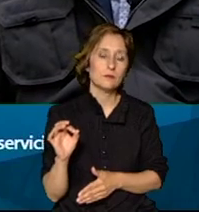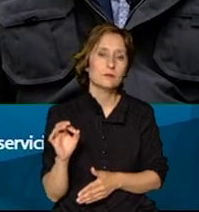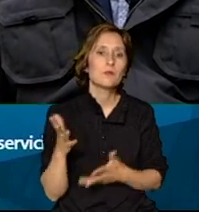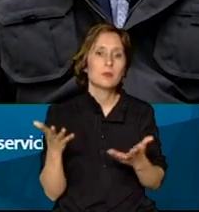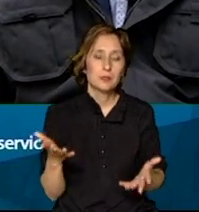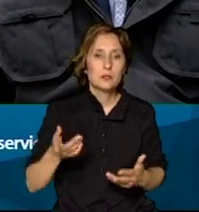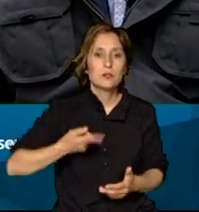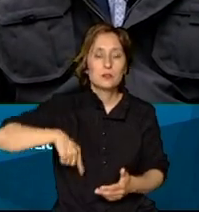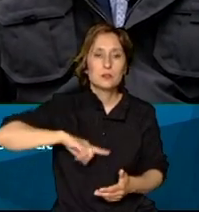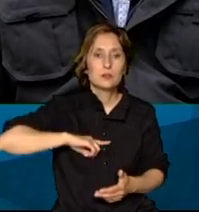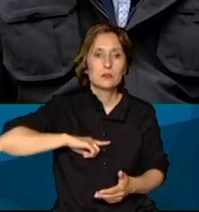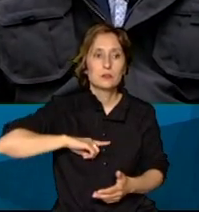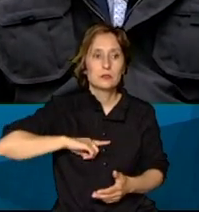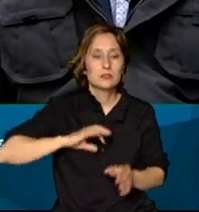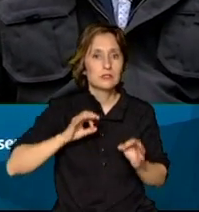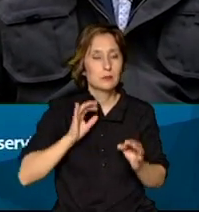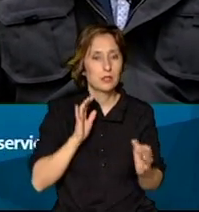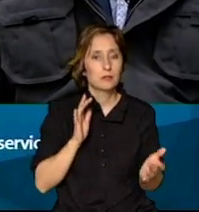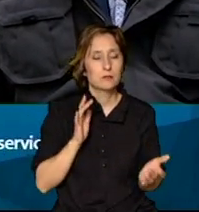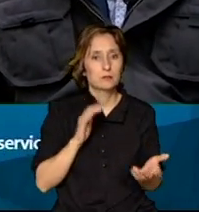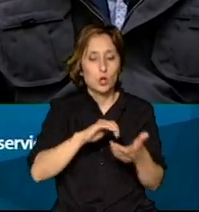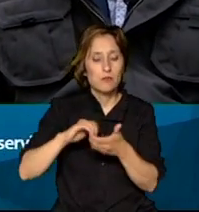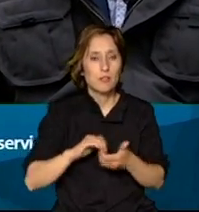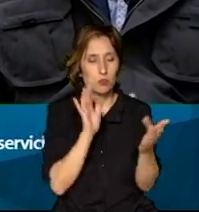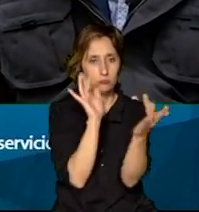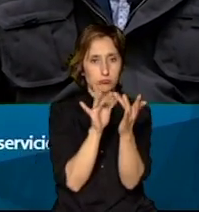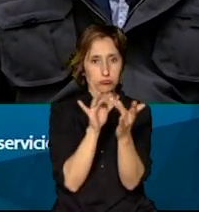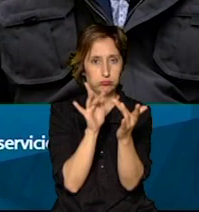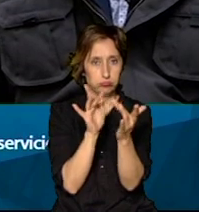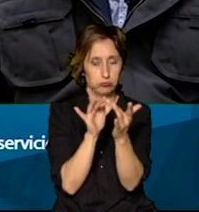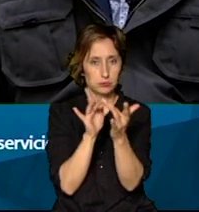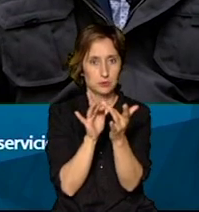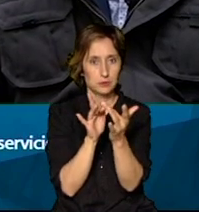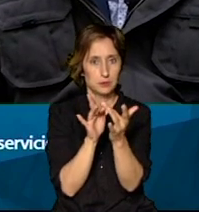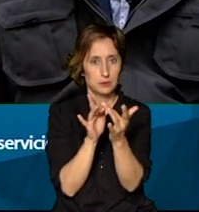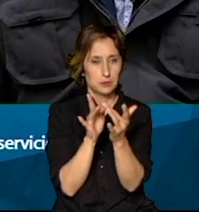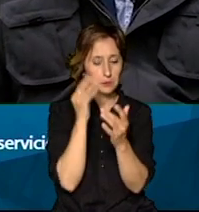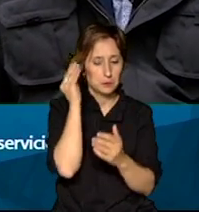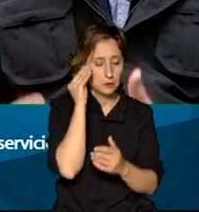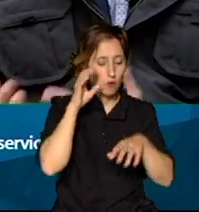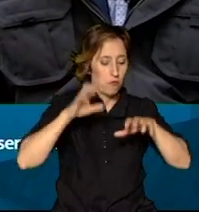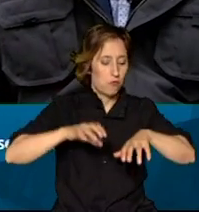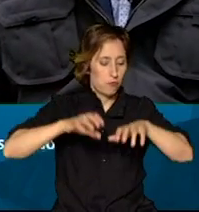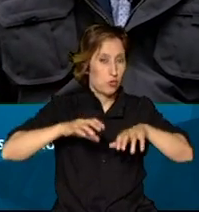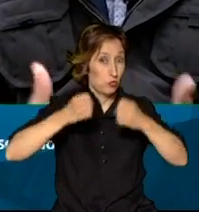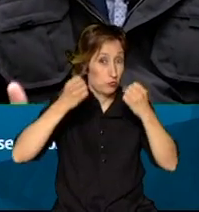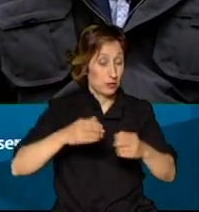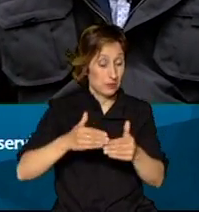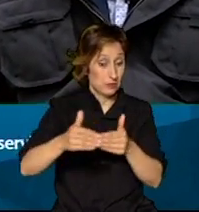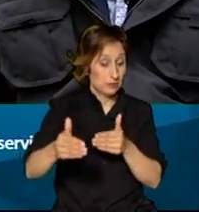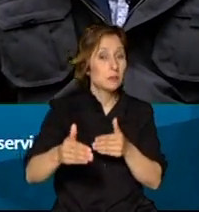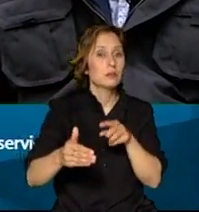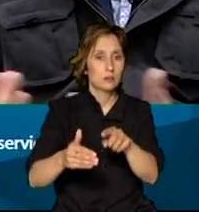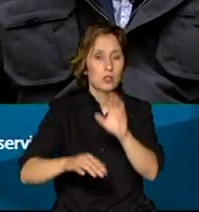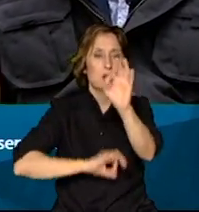estamos en permanente contacto con ellos, es decir, las precipitaciones que nosotros pronosticamos llegan a